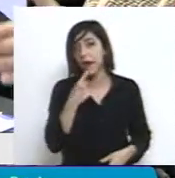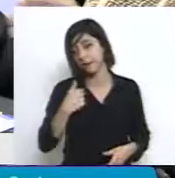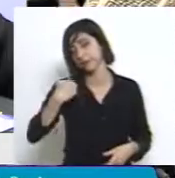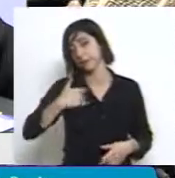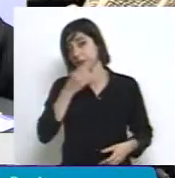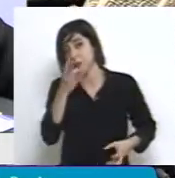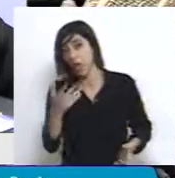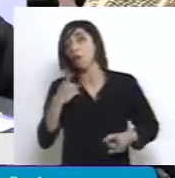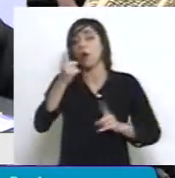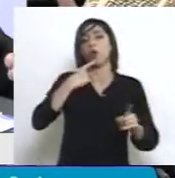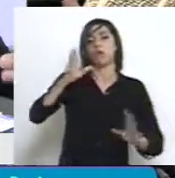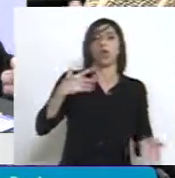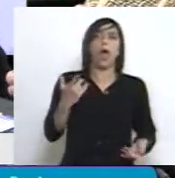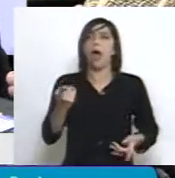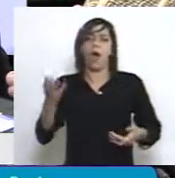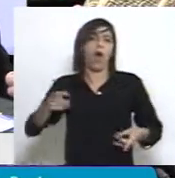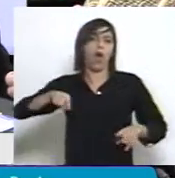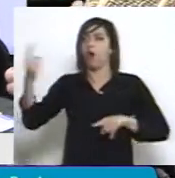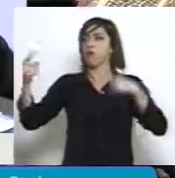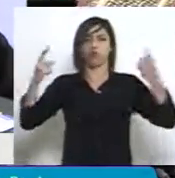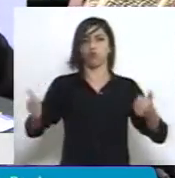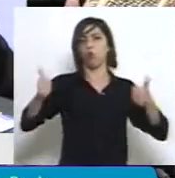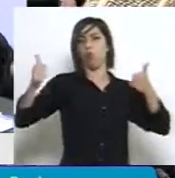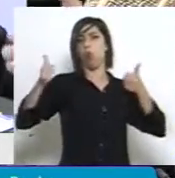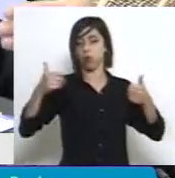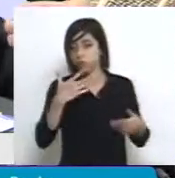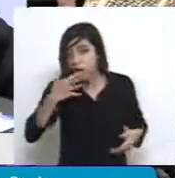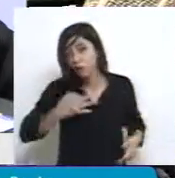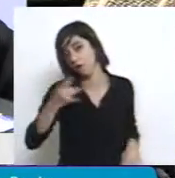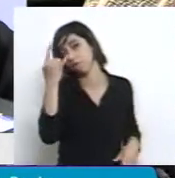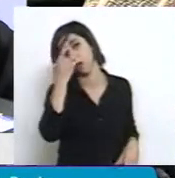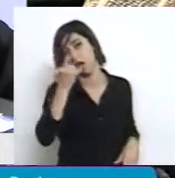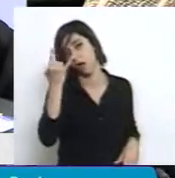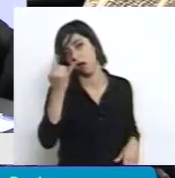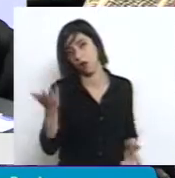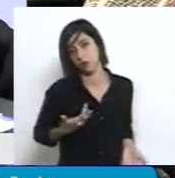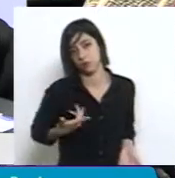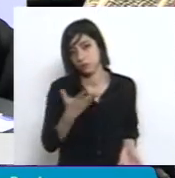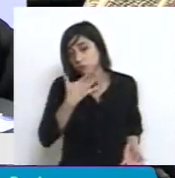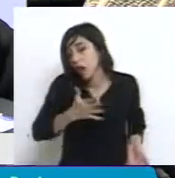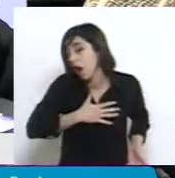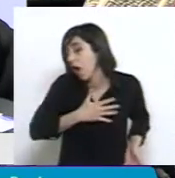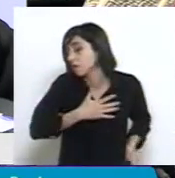además le va bárbaro, es falso. Lamento decirles, es falso.